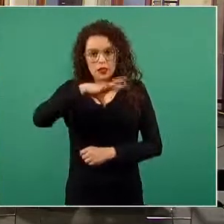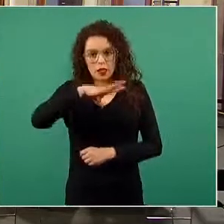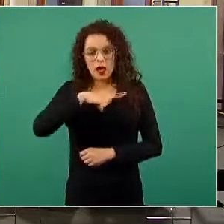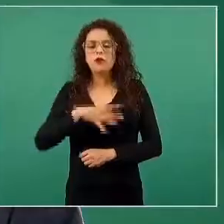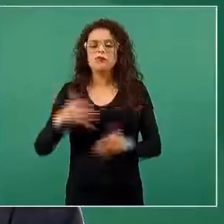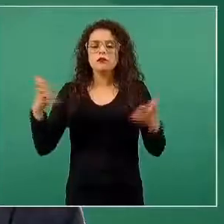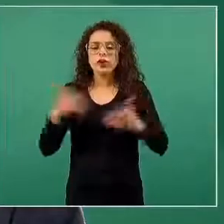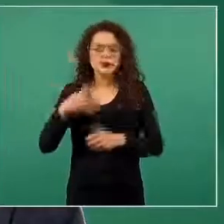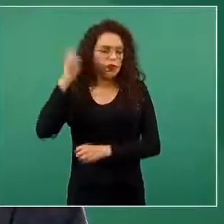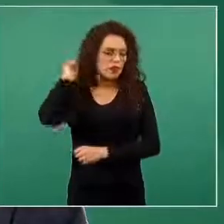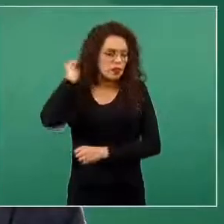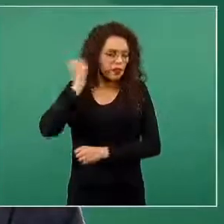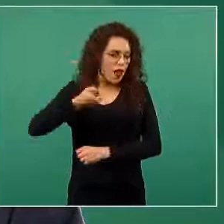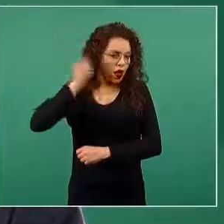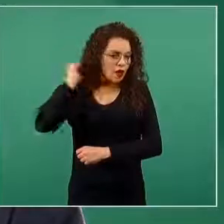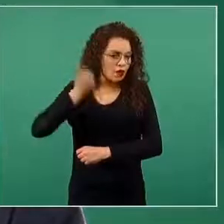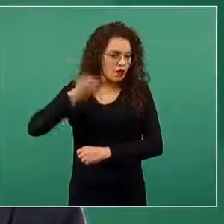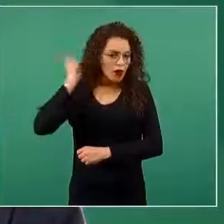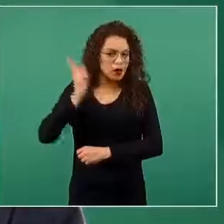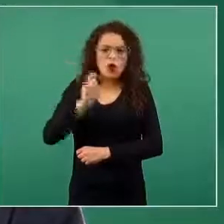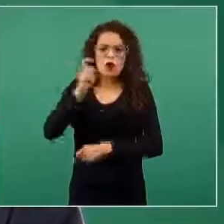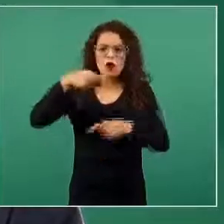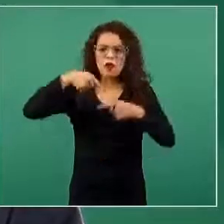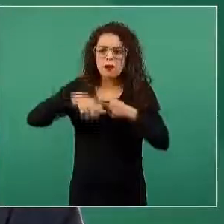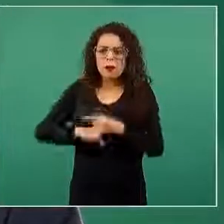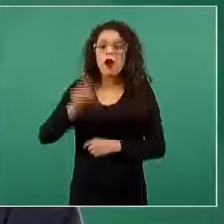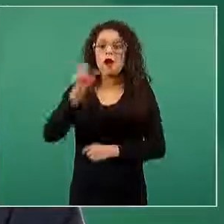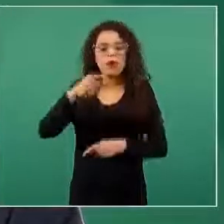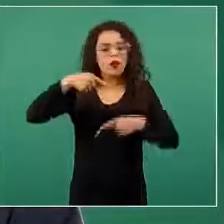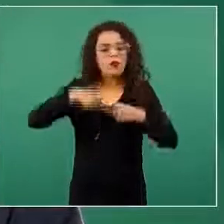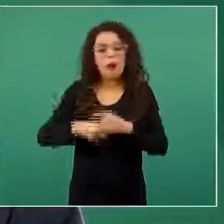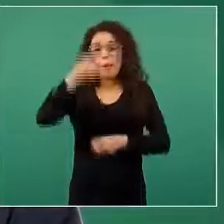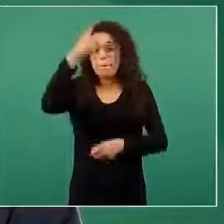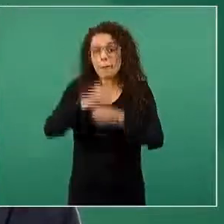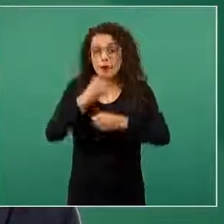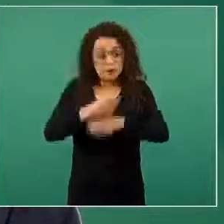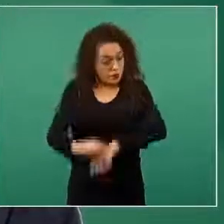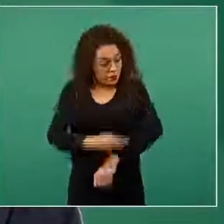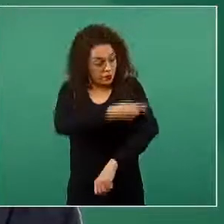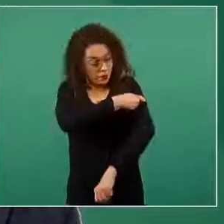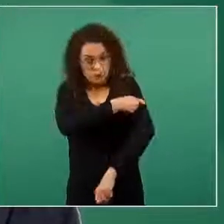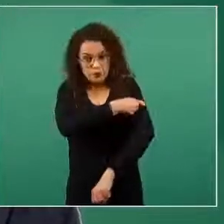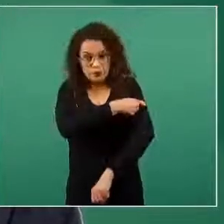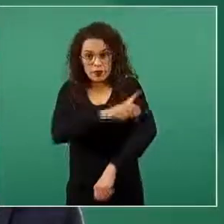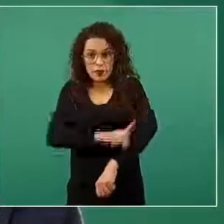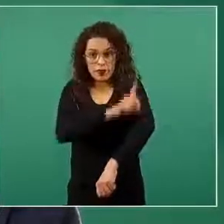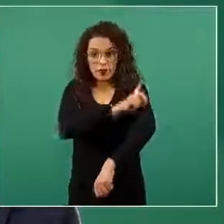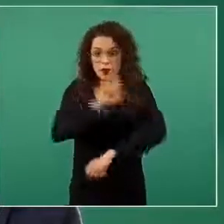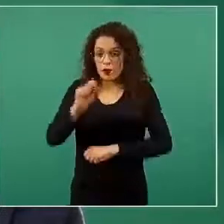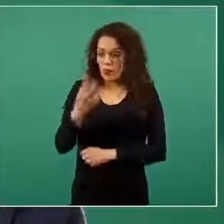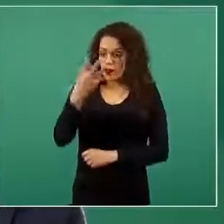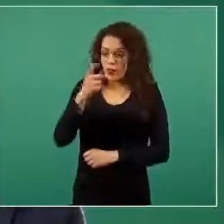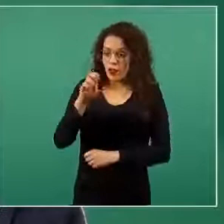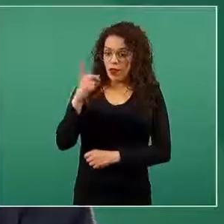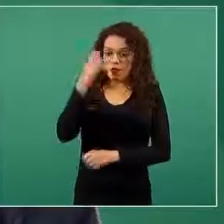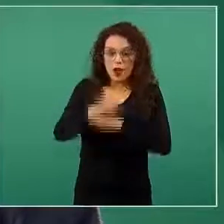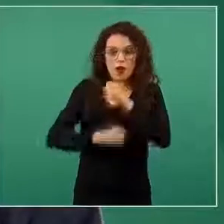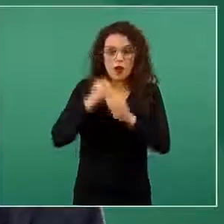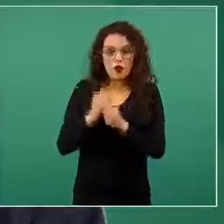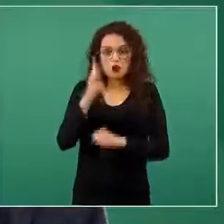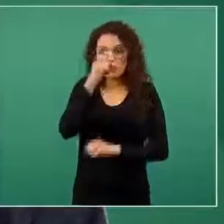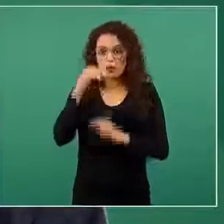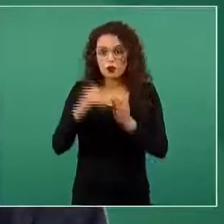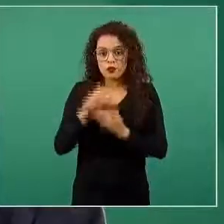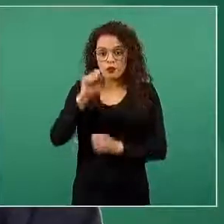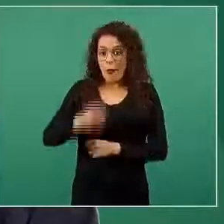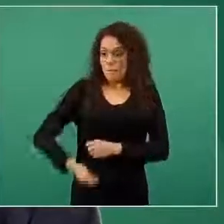Okay. ¿Cuándo empezó? El día que empezó la vacunación. Desde el 24 de diciembre de 2020, cuando pusimos la